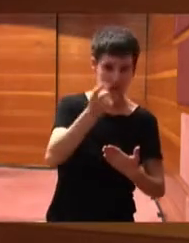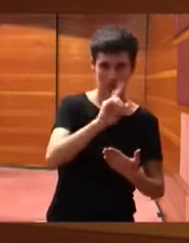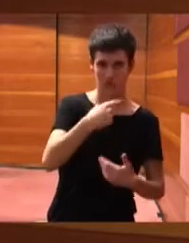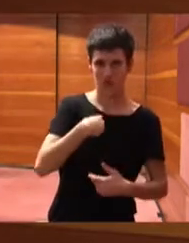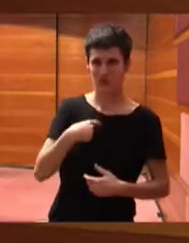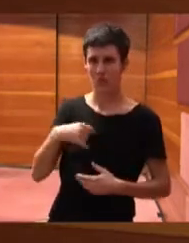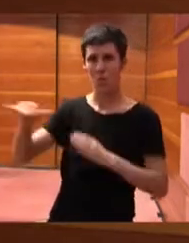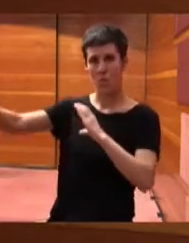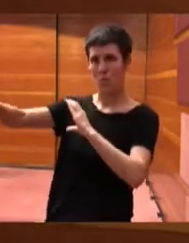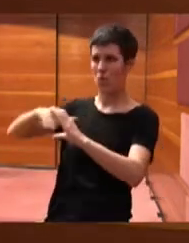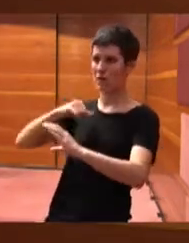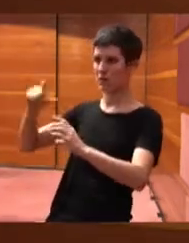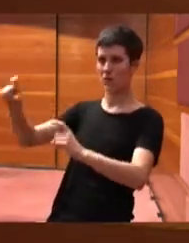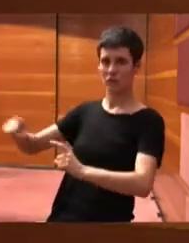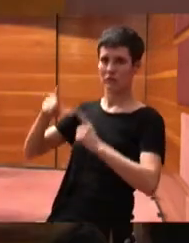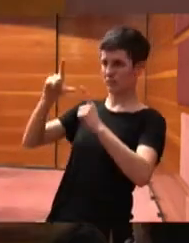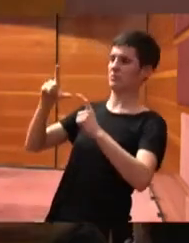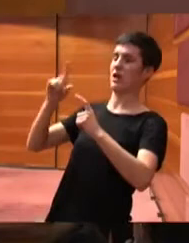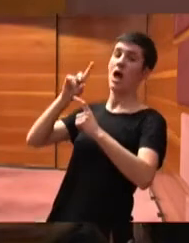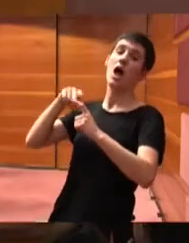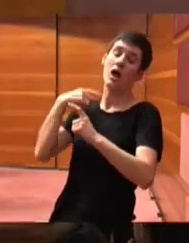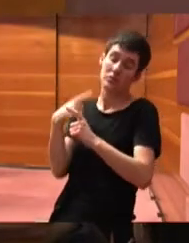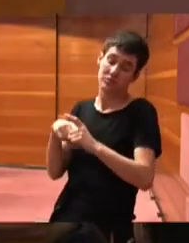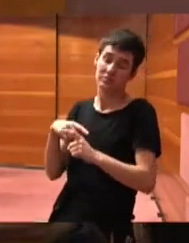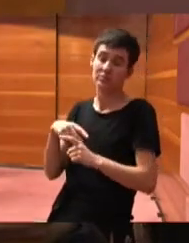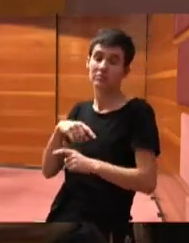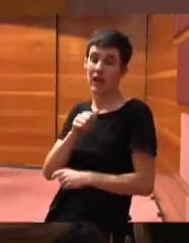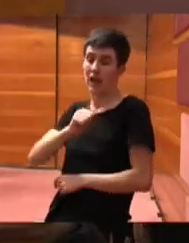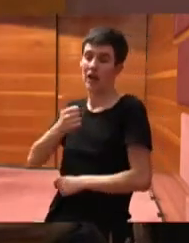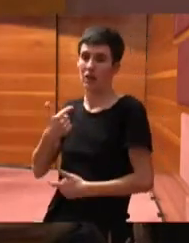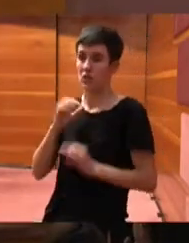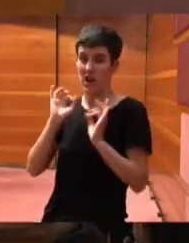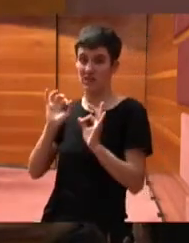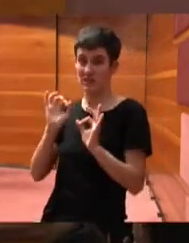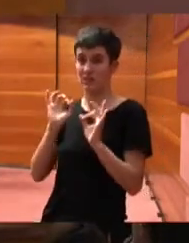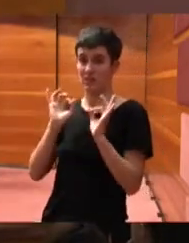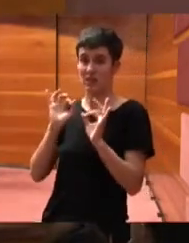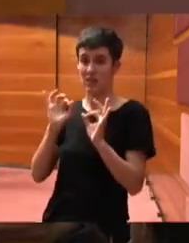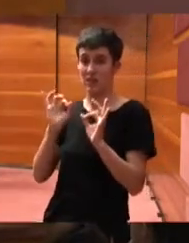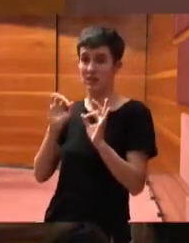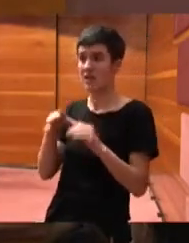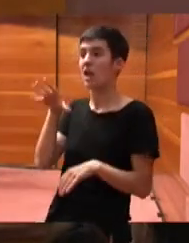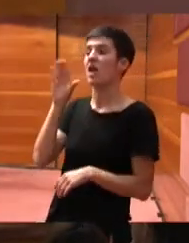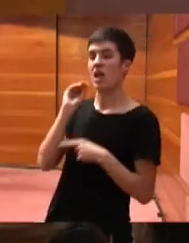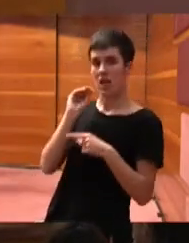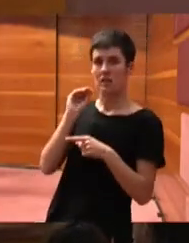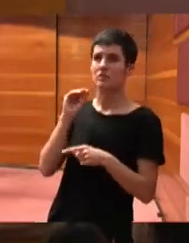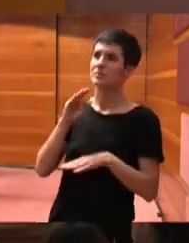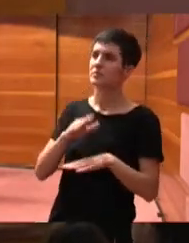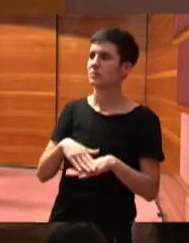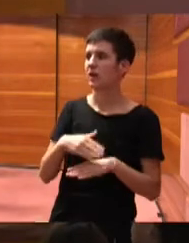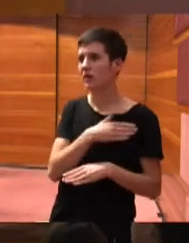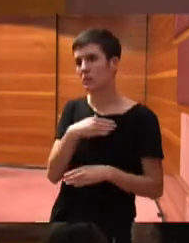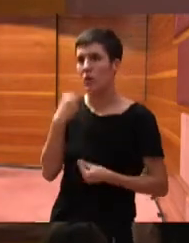ah, pues ha ganado, ¿vale? De esta forma me entero, o sea, esto es para que reflexionemos un poco